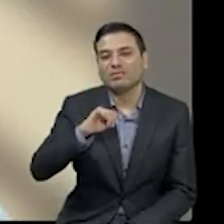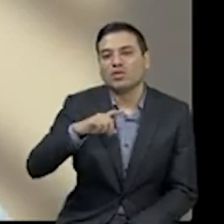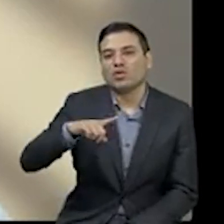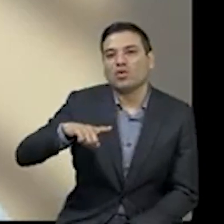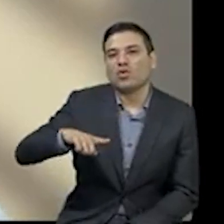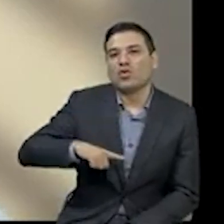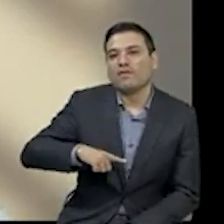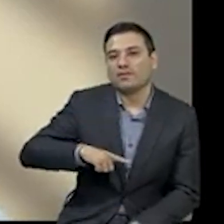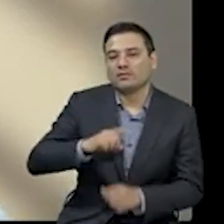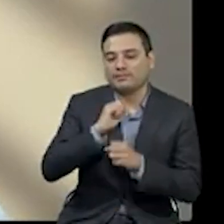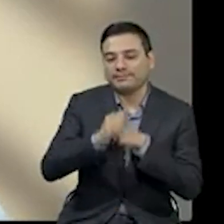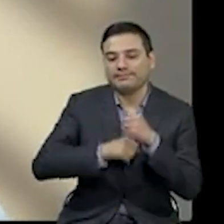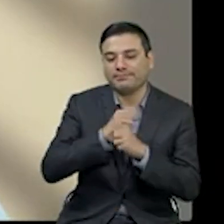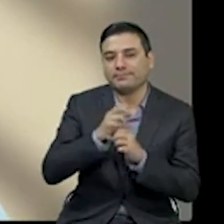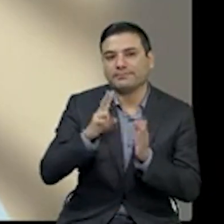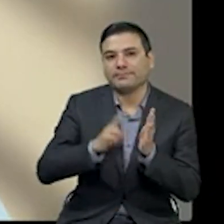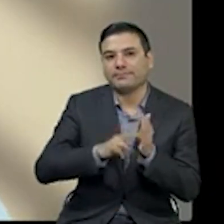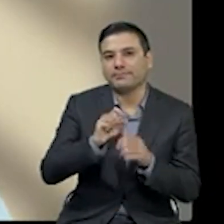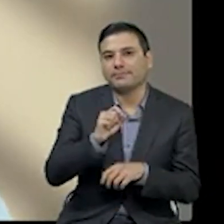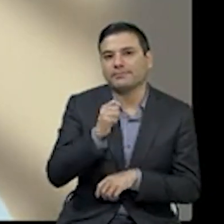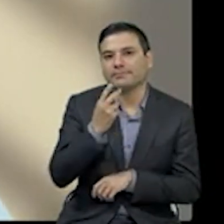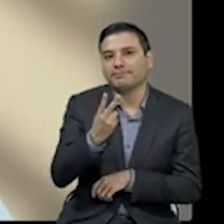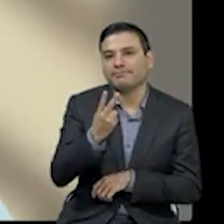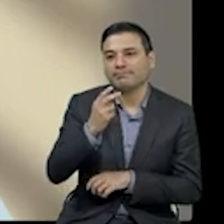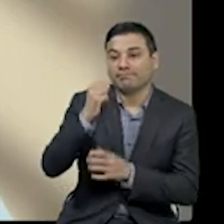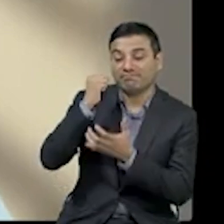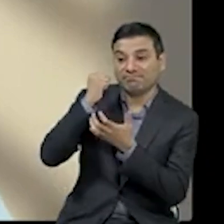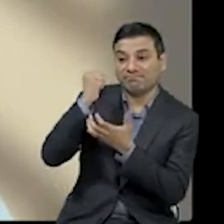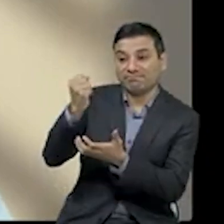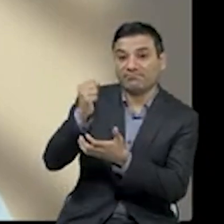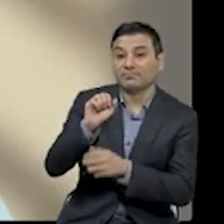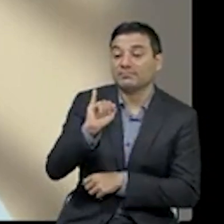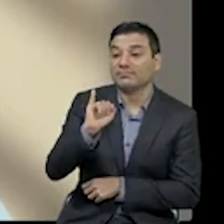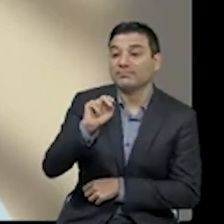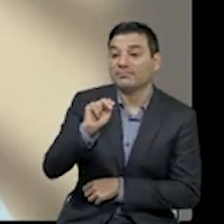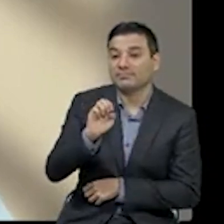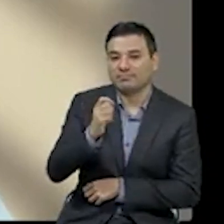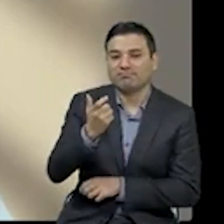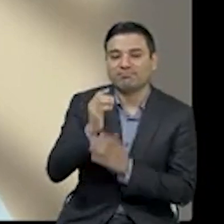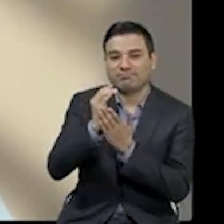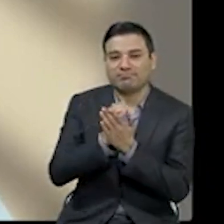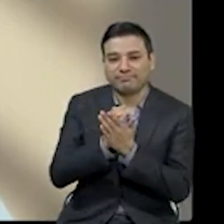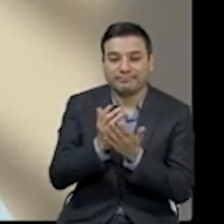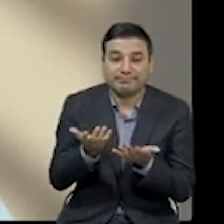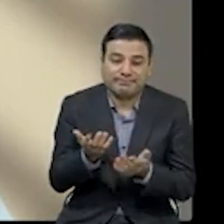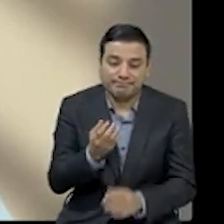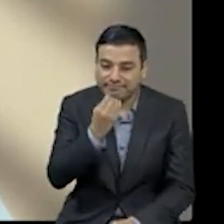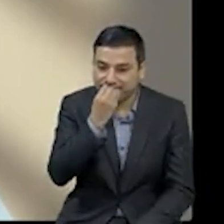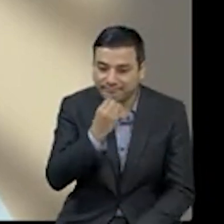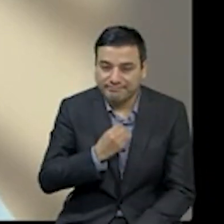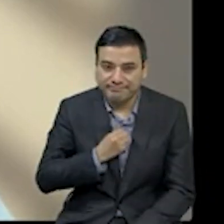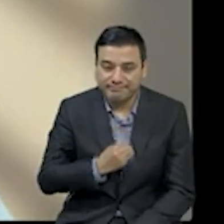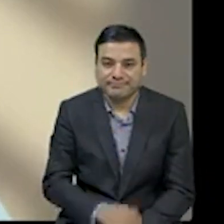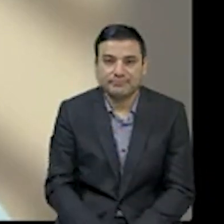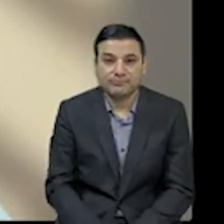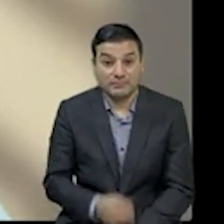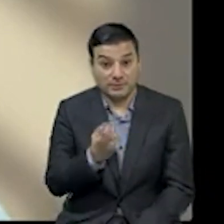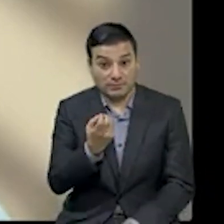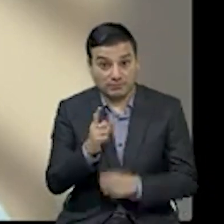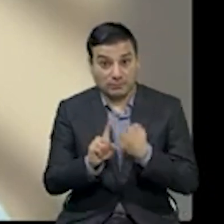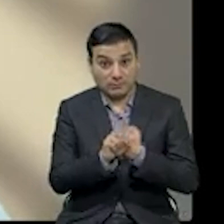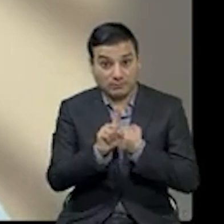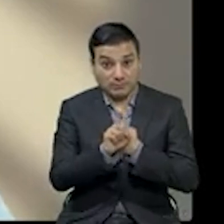especialmente en 2022. Pero no es la única visión autoritaria que afecta el reclutamiento de